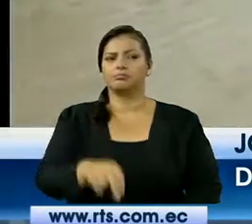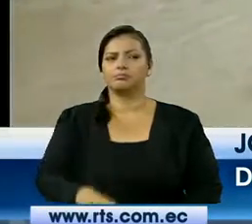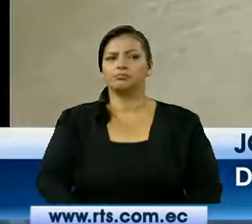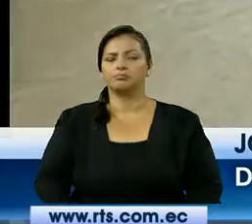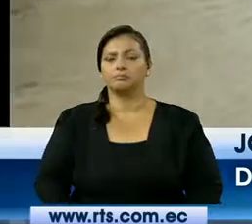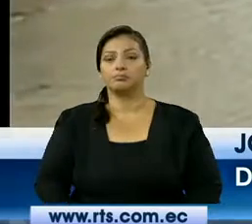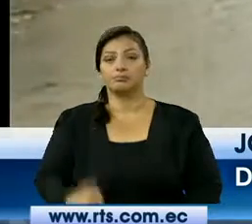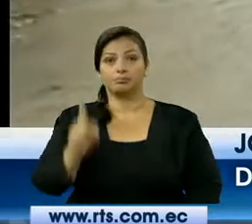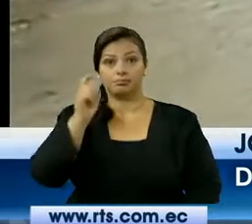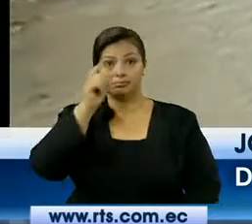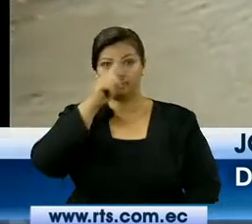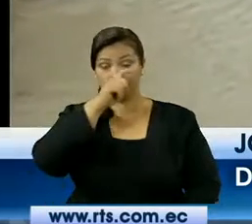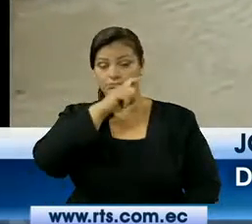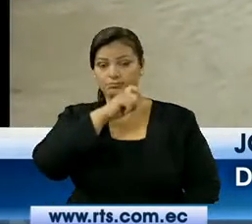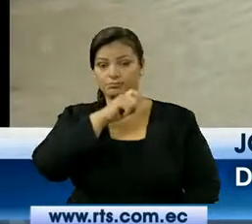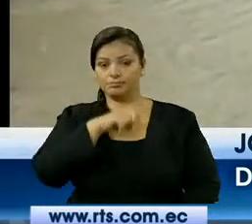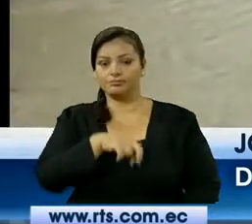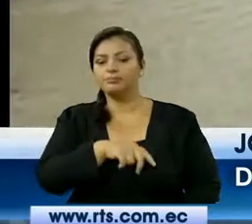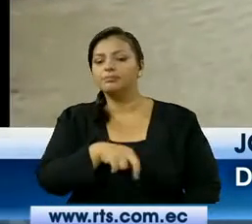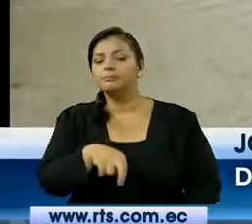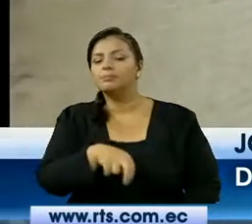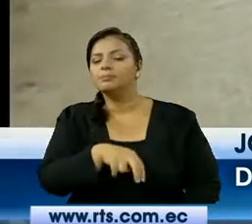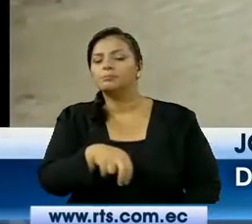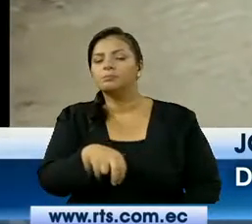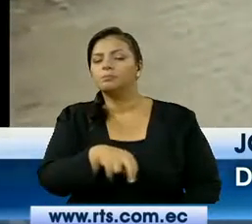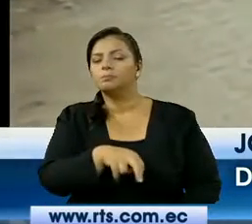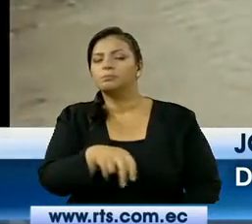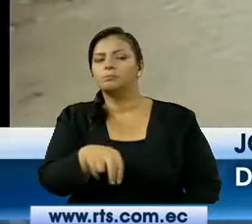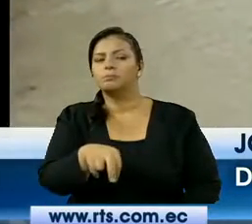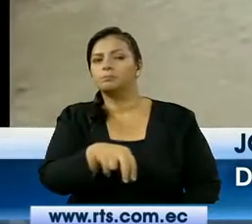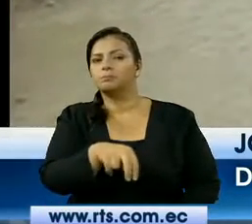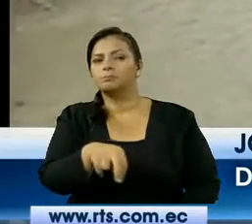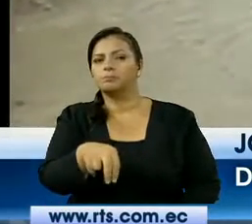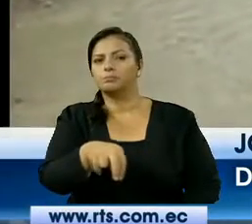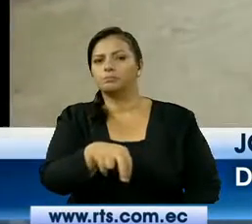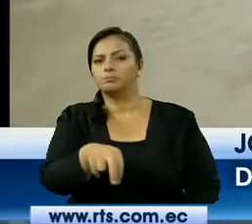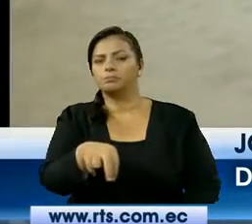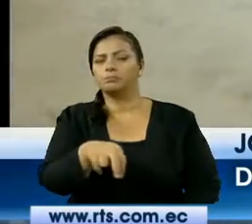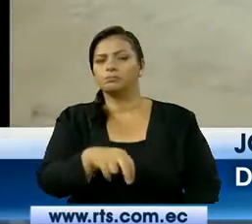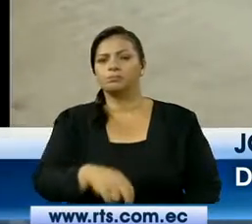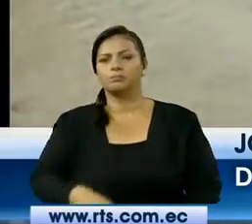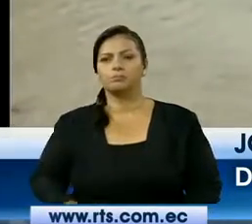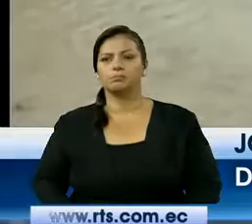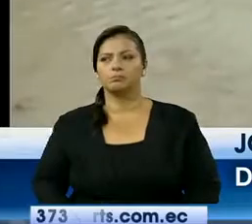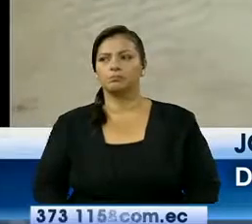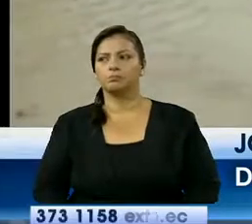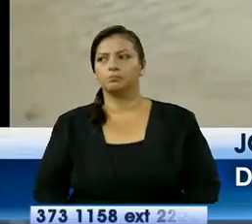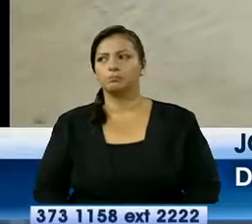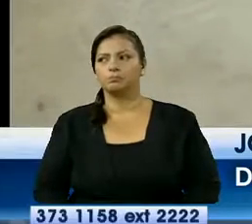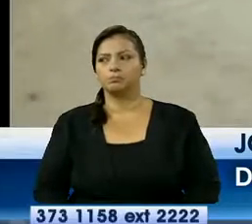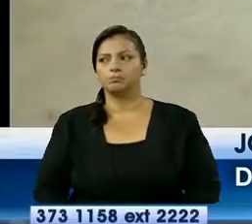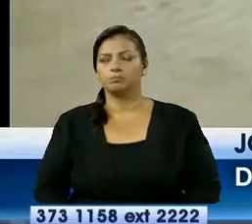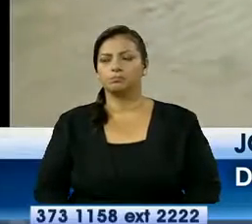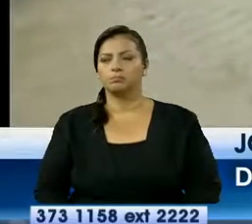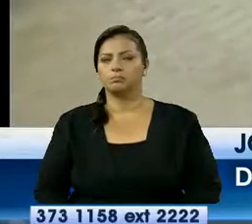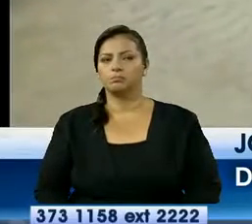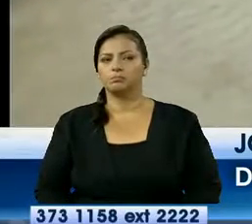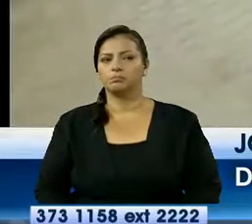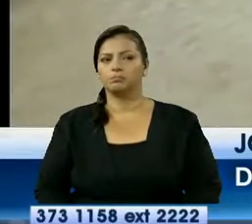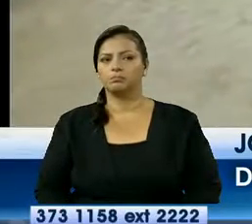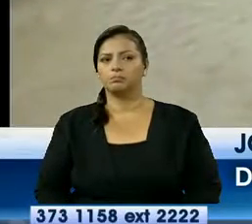un poco difícil, un poco complicado podernos movilizar hasta este punto. Vamos a tratar de